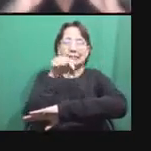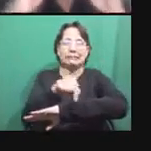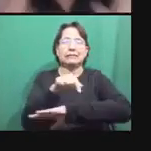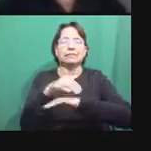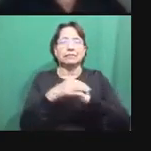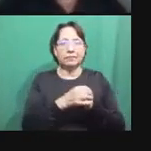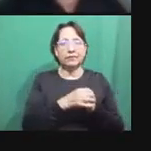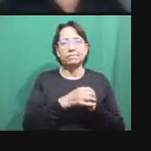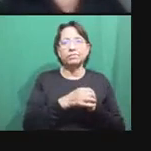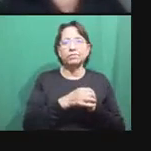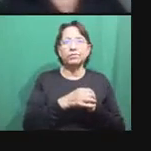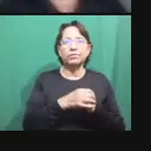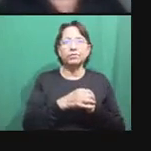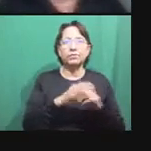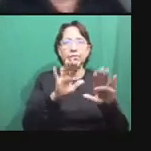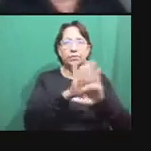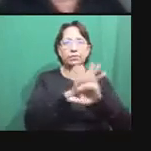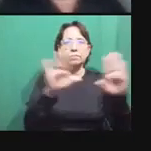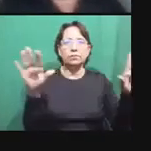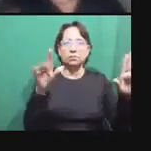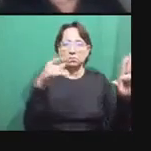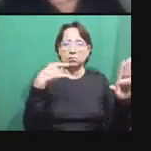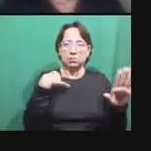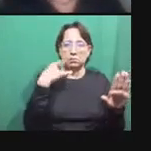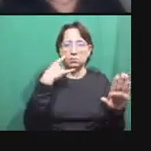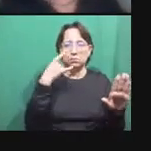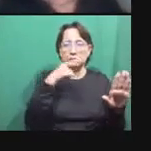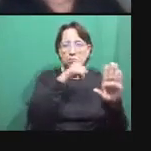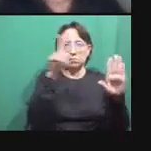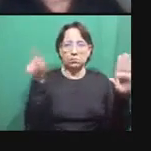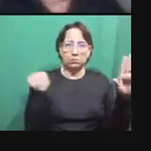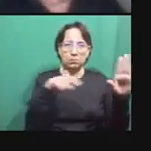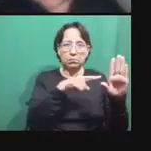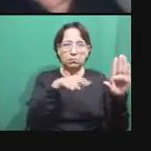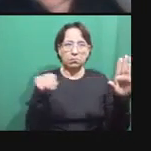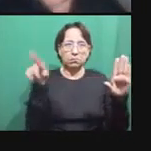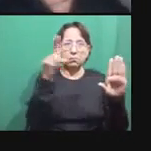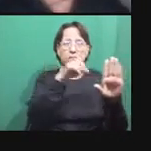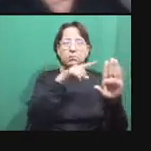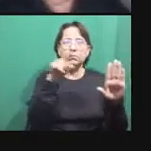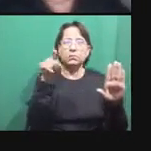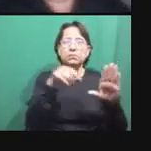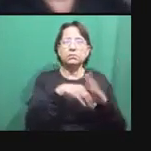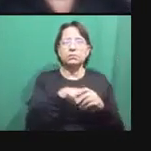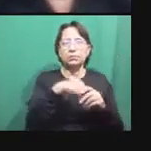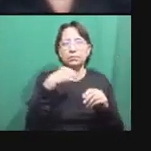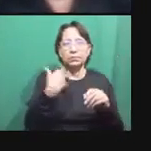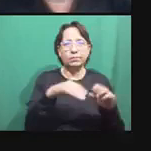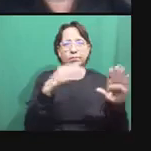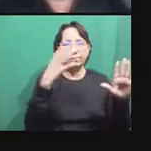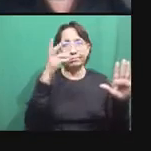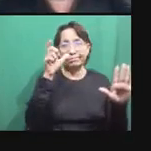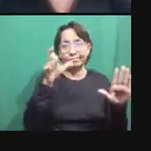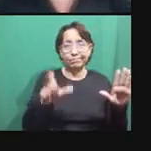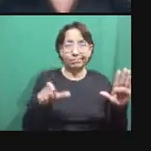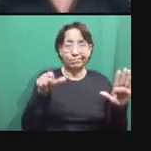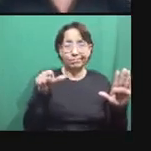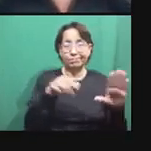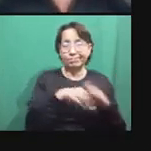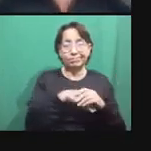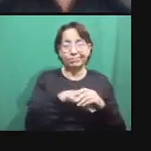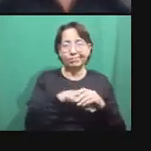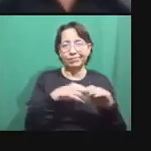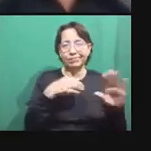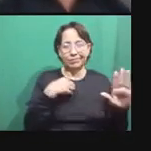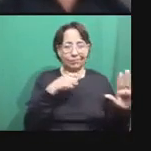hay un intento stencil muy interesante de nombrar a Sarmiento Angulo en lo penoso de este personaje, pero no